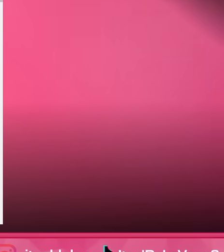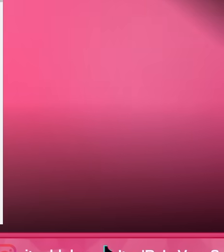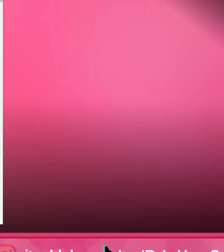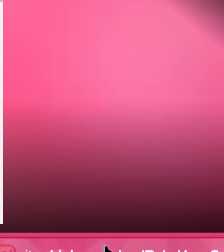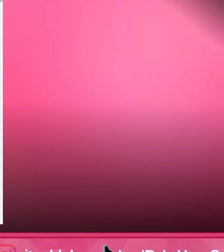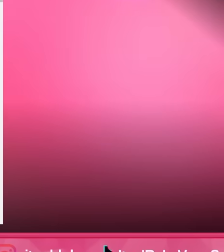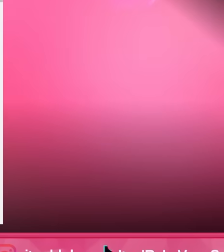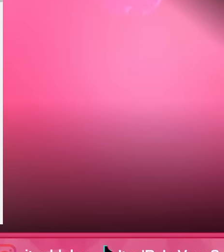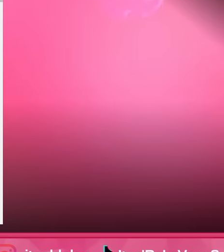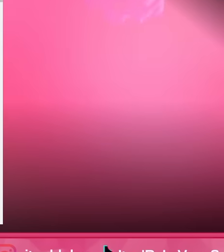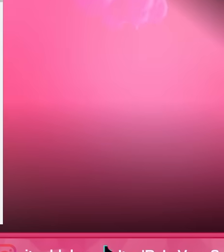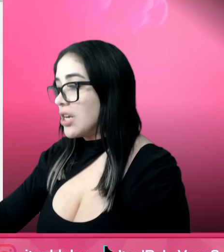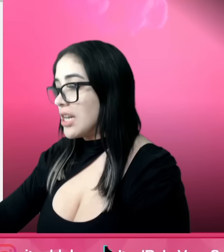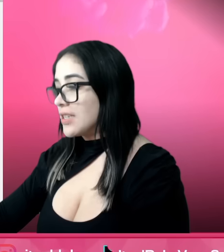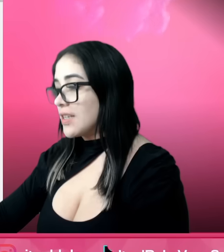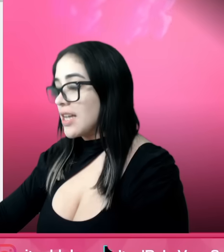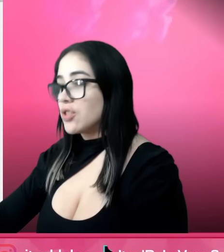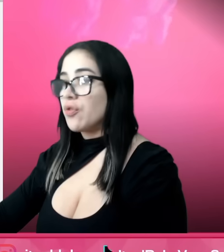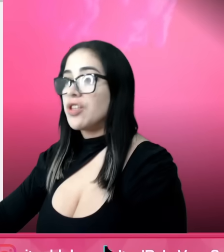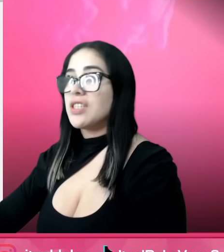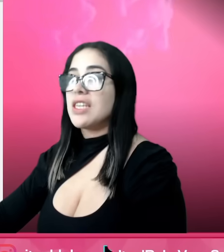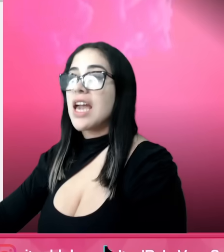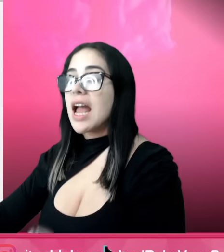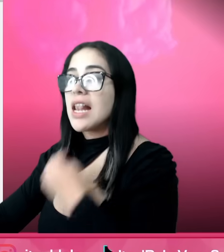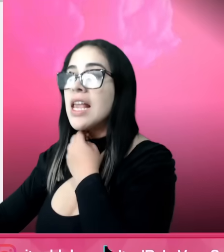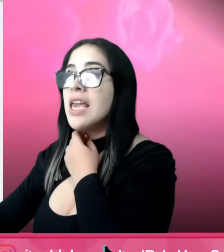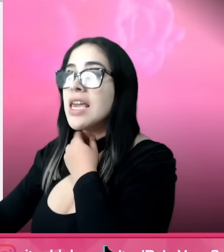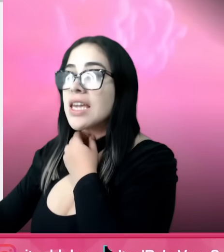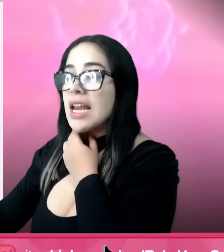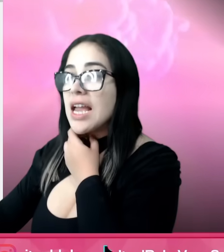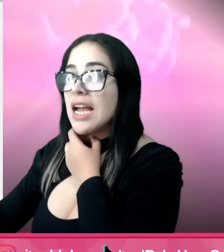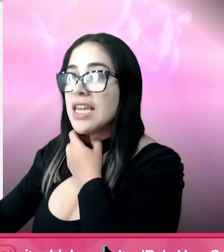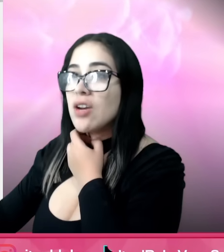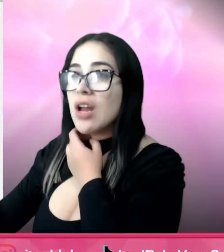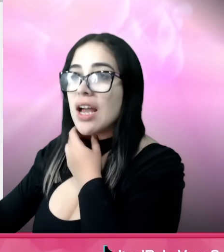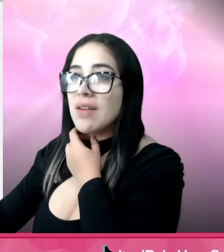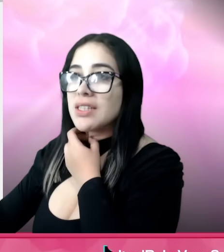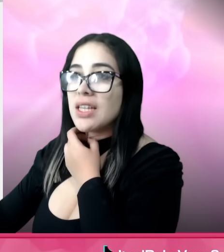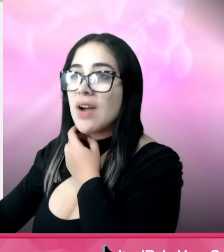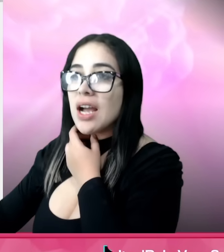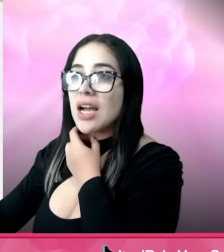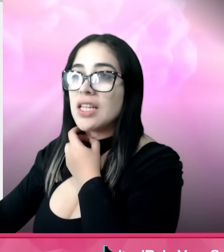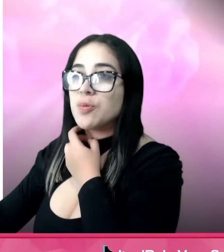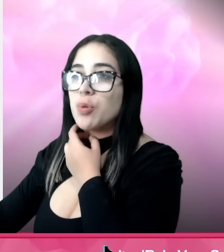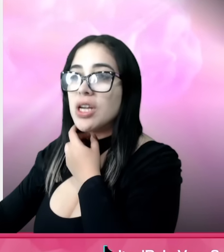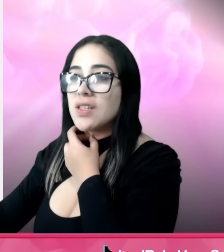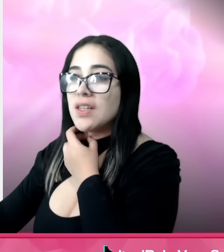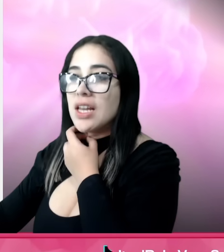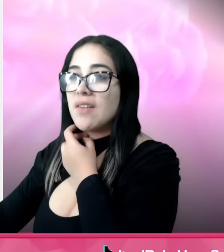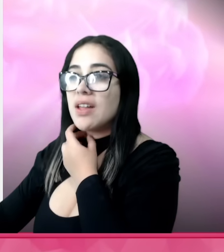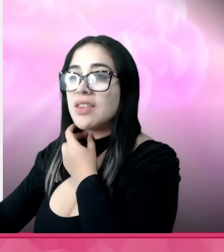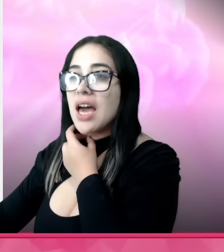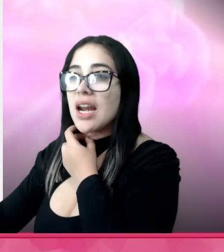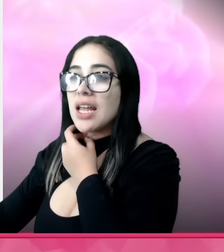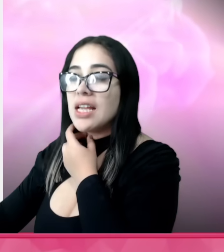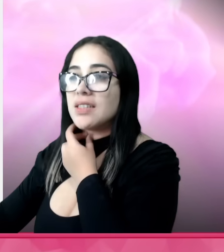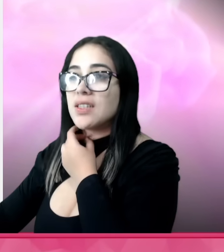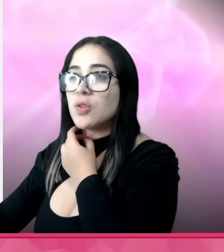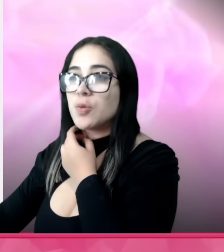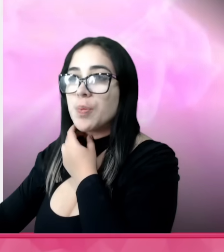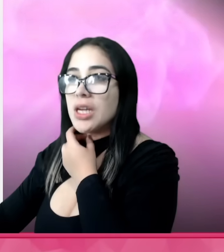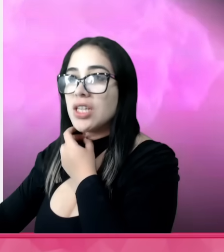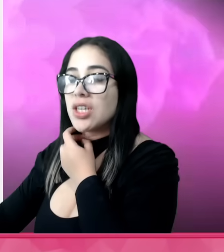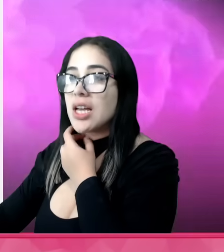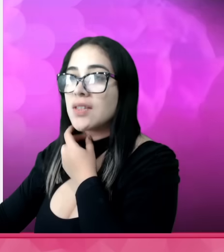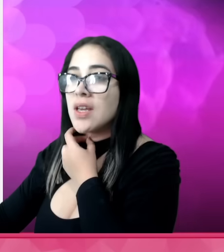inician las investigaciones y ya es oficial que le cayeron a Cabeza de Vaca después de levantar